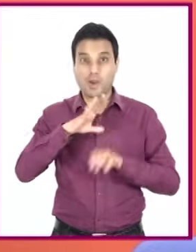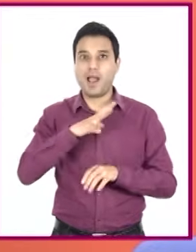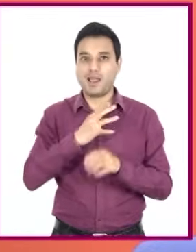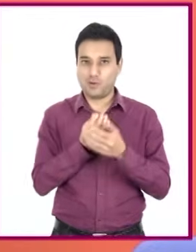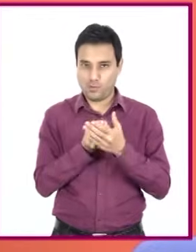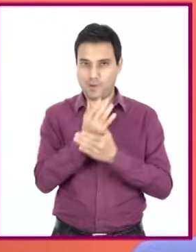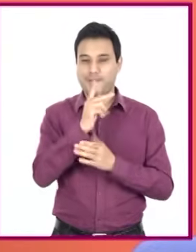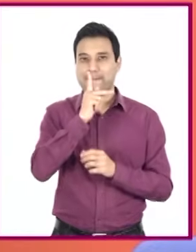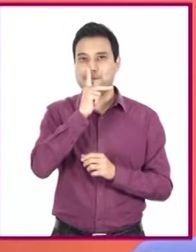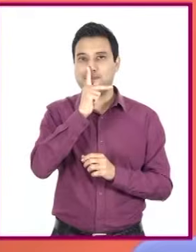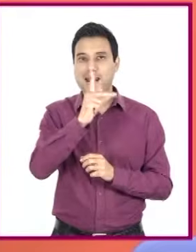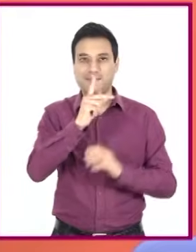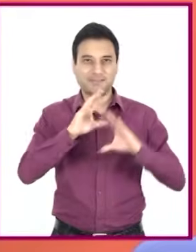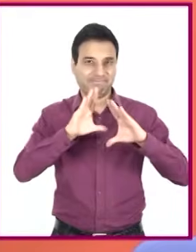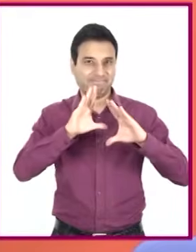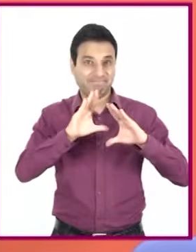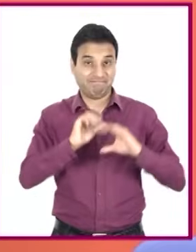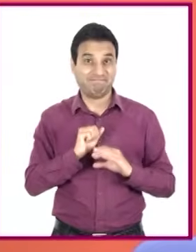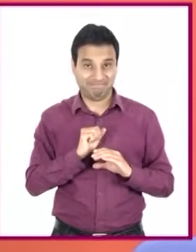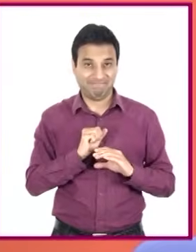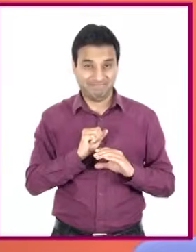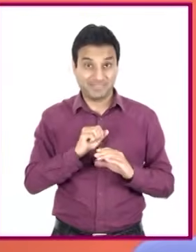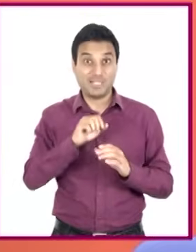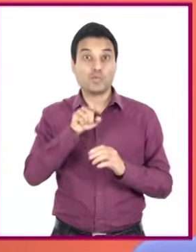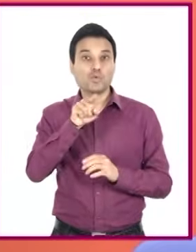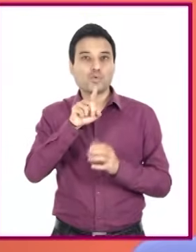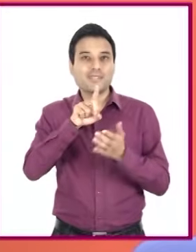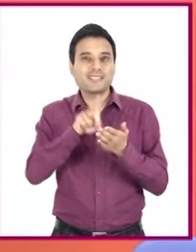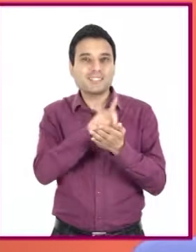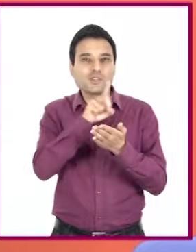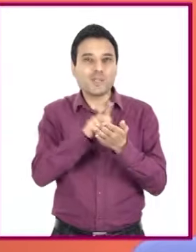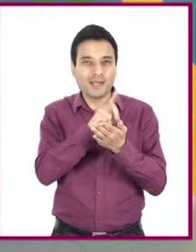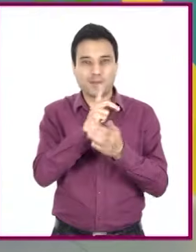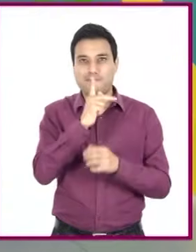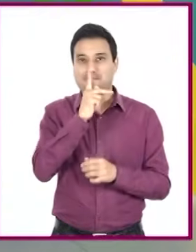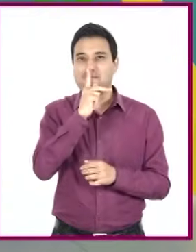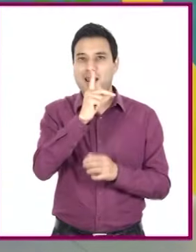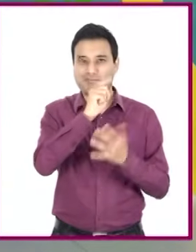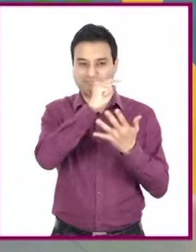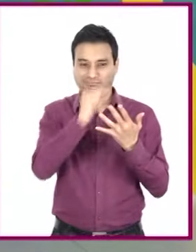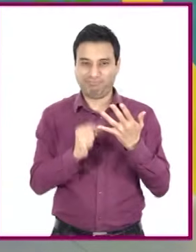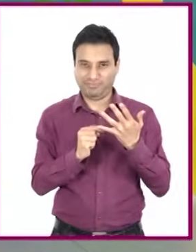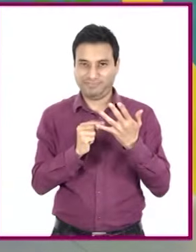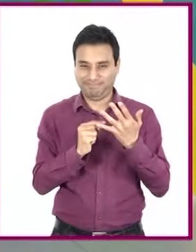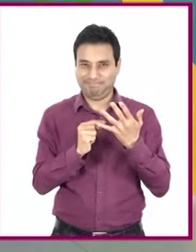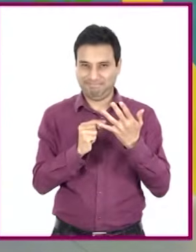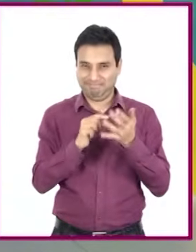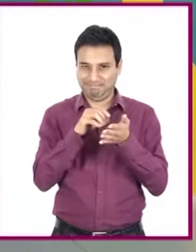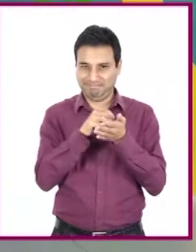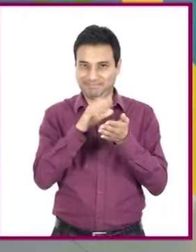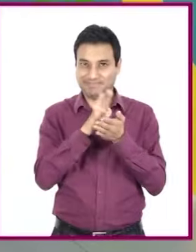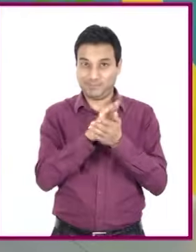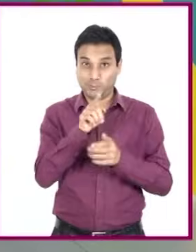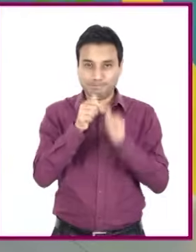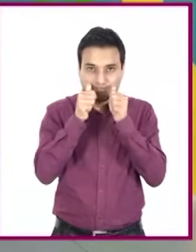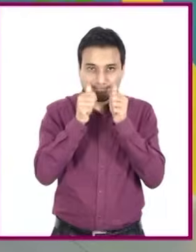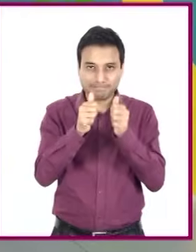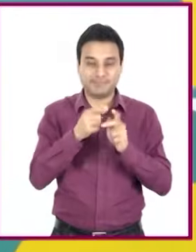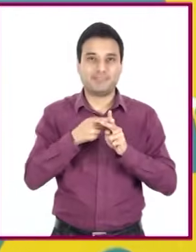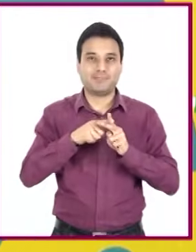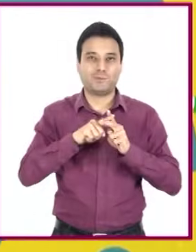que ampliará esta colección de términos científicos que estamos construyendo. Estén pendientes.